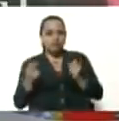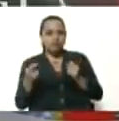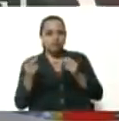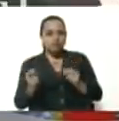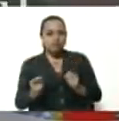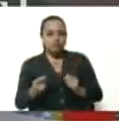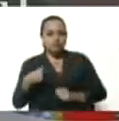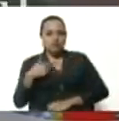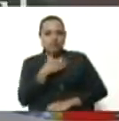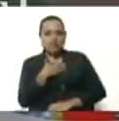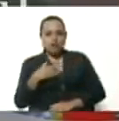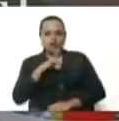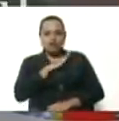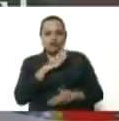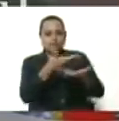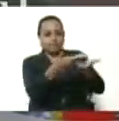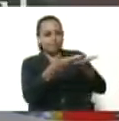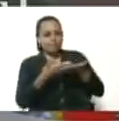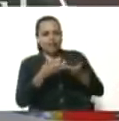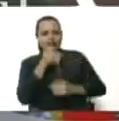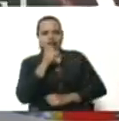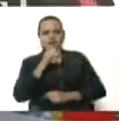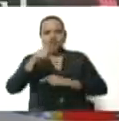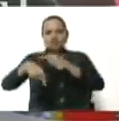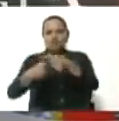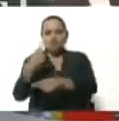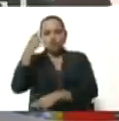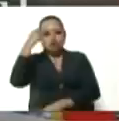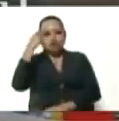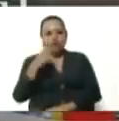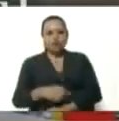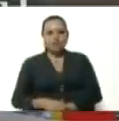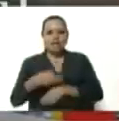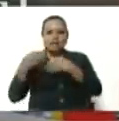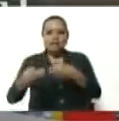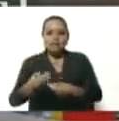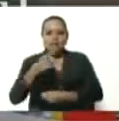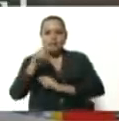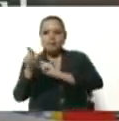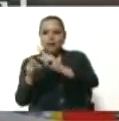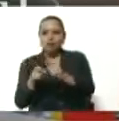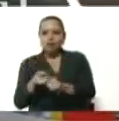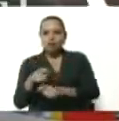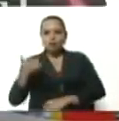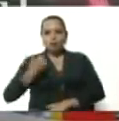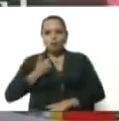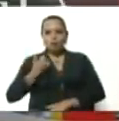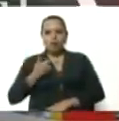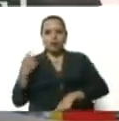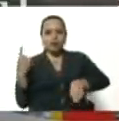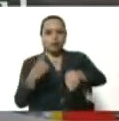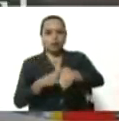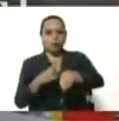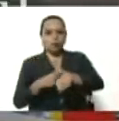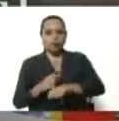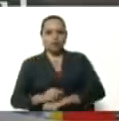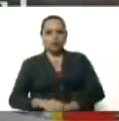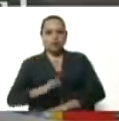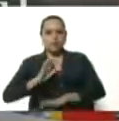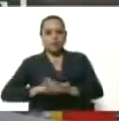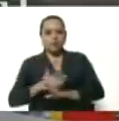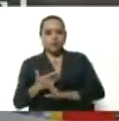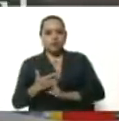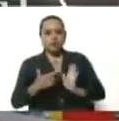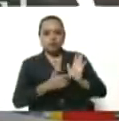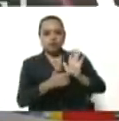tener ese cuadro actualizado todos los días, cada vez que lo pregunte, a toda hora. Porque eso nos da el mapa,